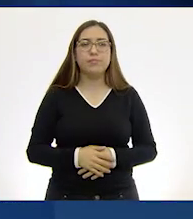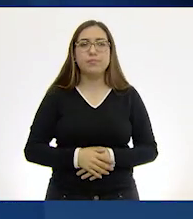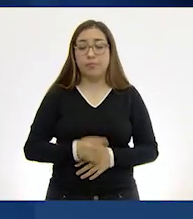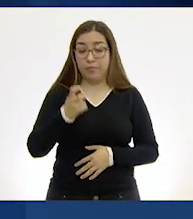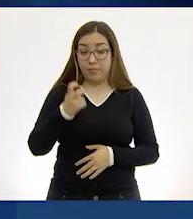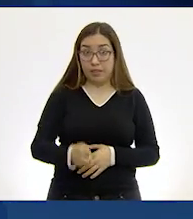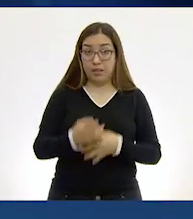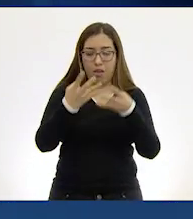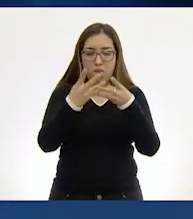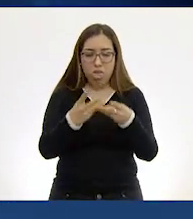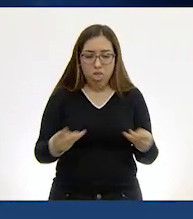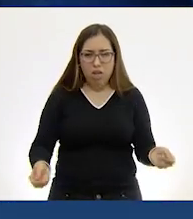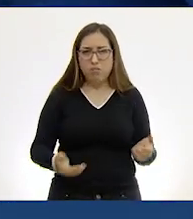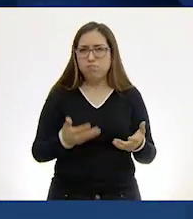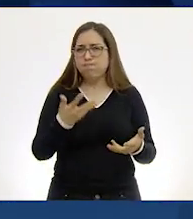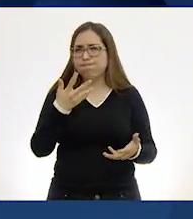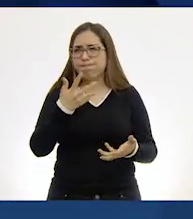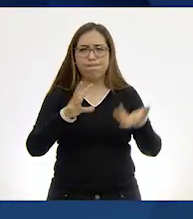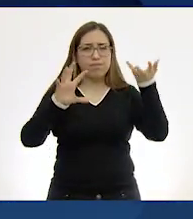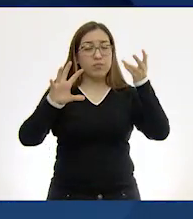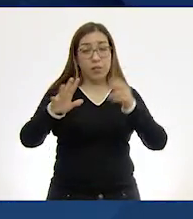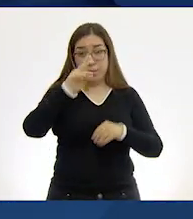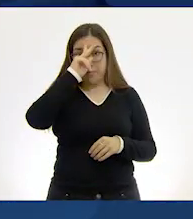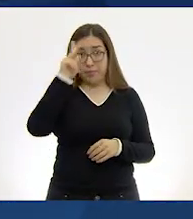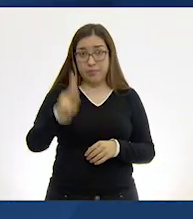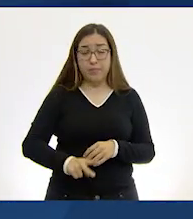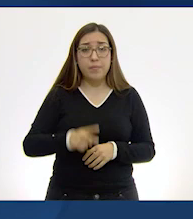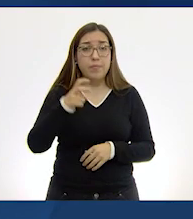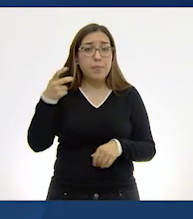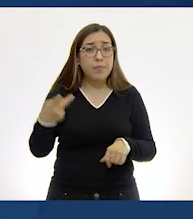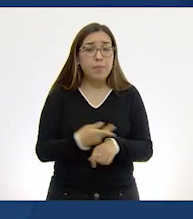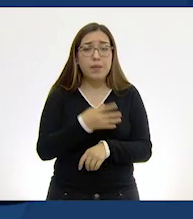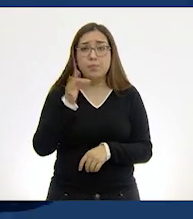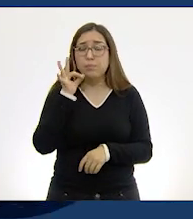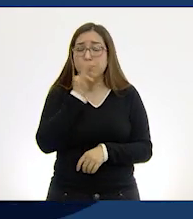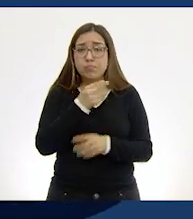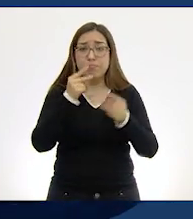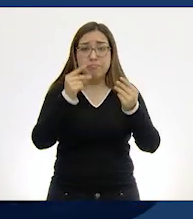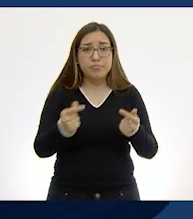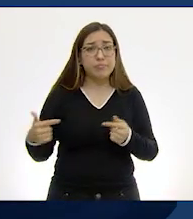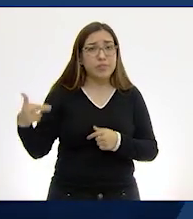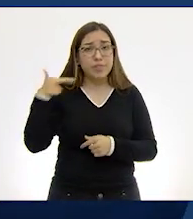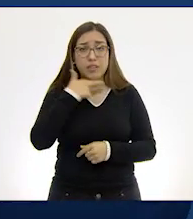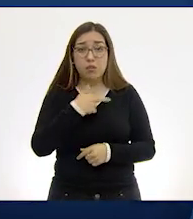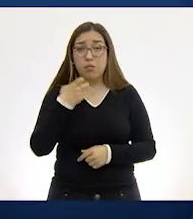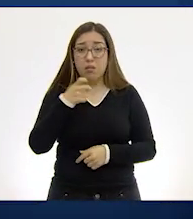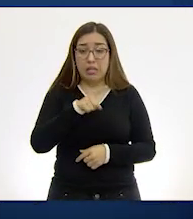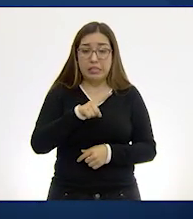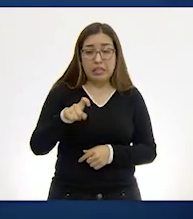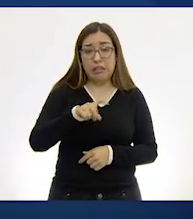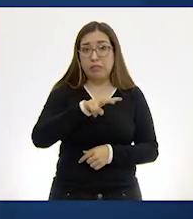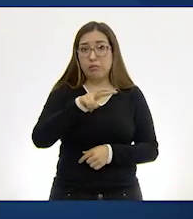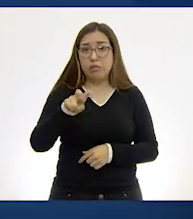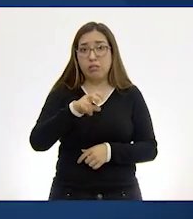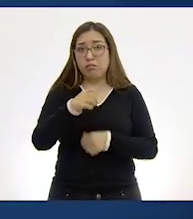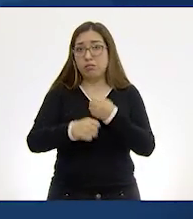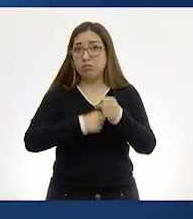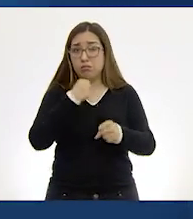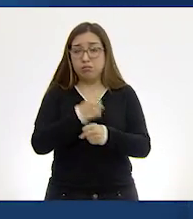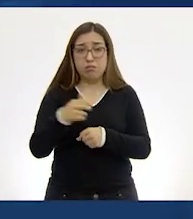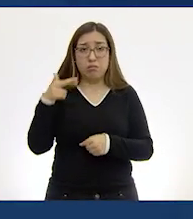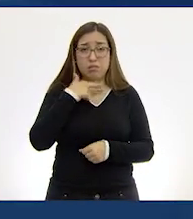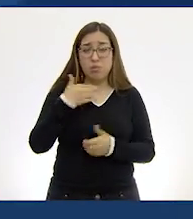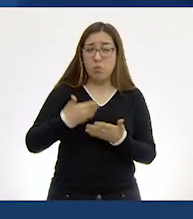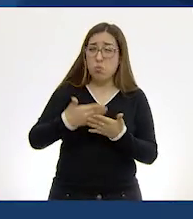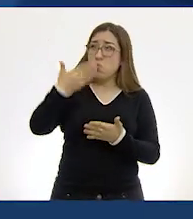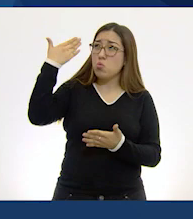extinción masiva, a diferencia de las anteriores, es básicamente instantánea. Está ocurriendo en 100 o 150 años, ¿sí? Aunque empezó hace